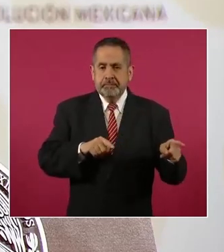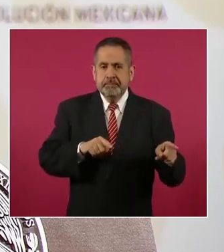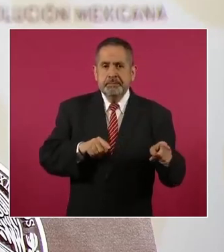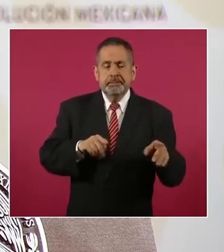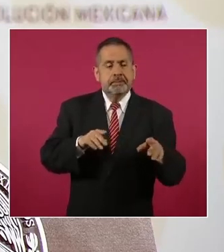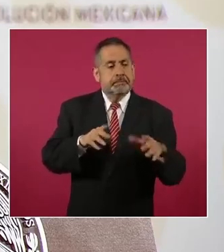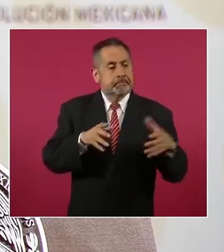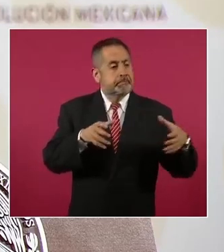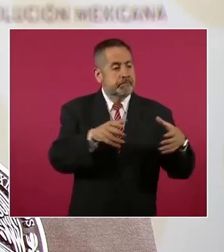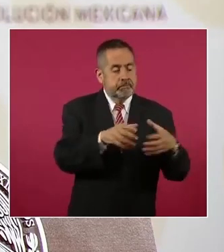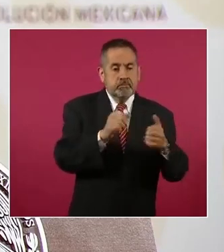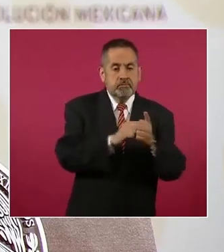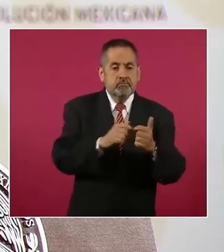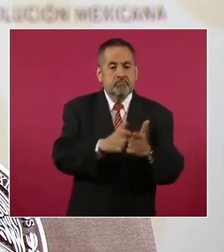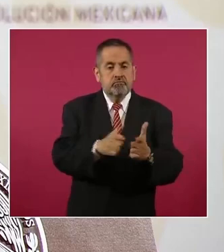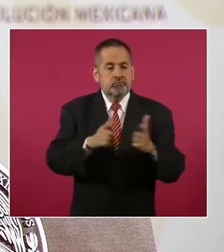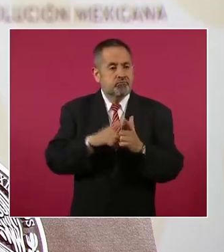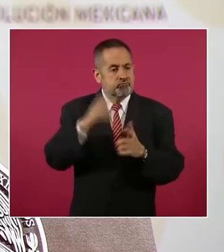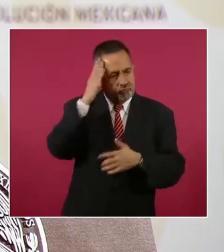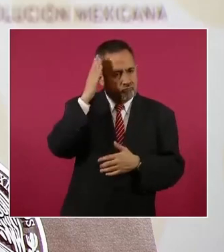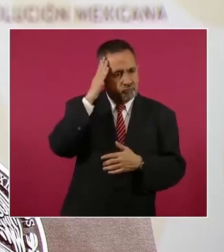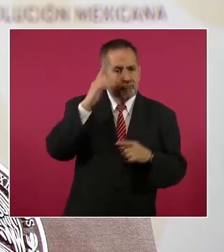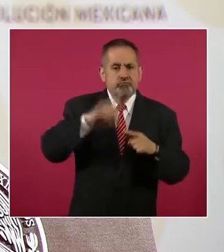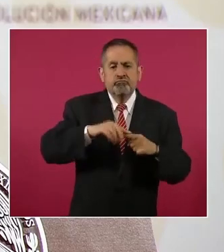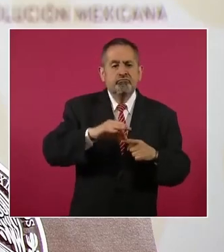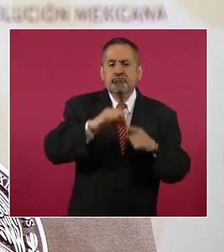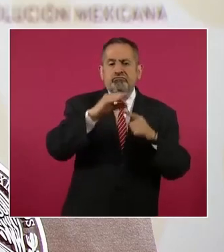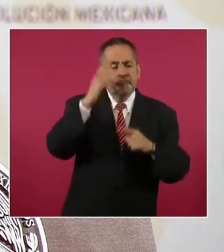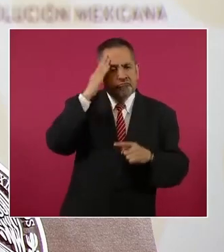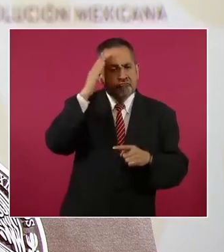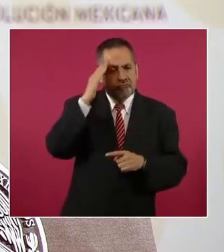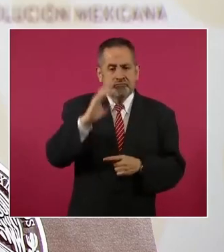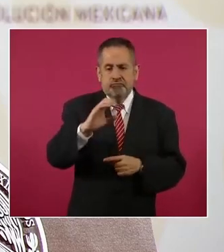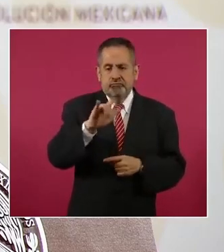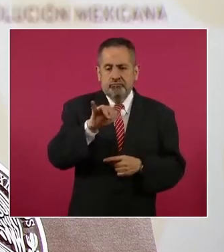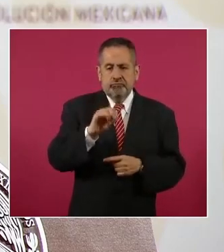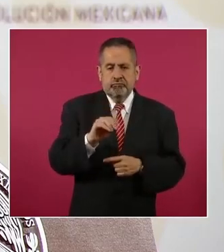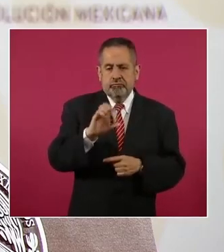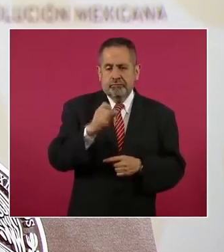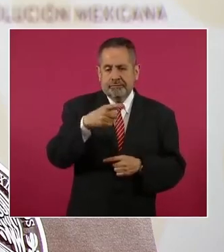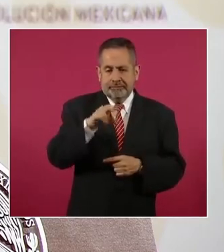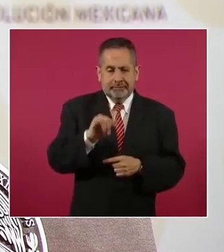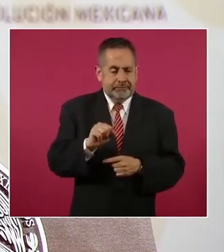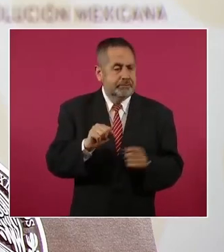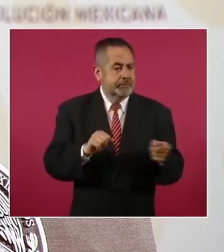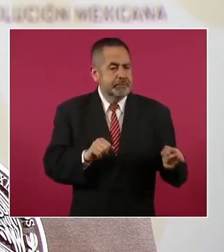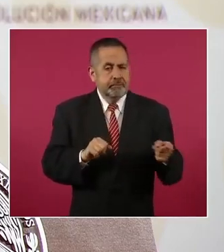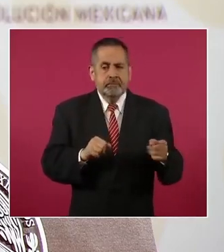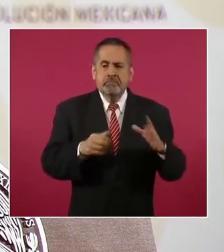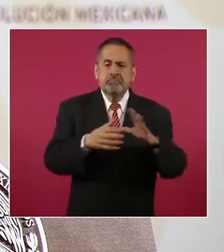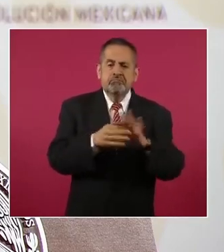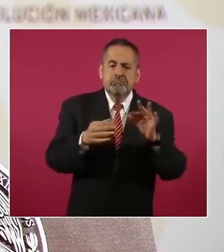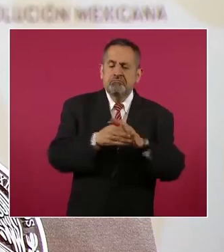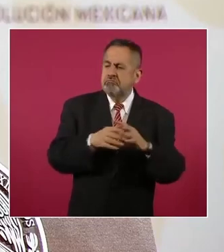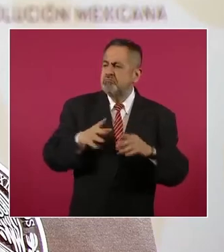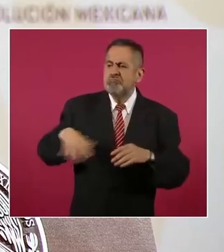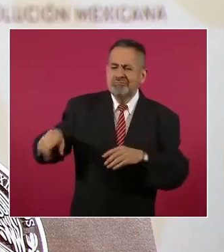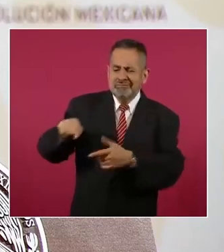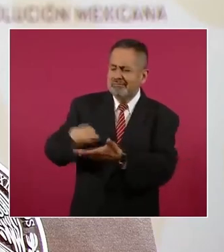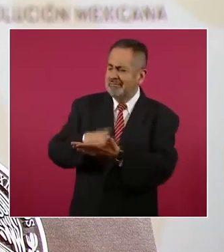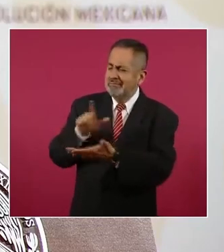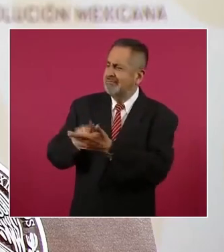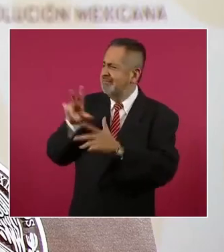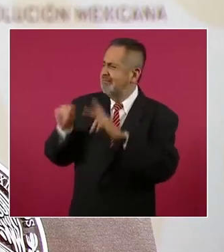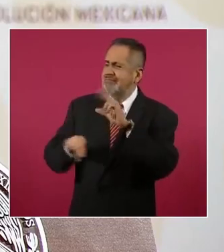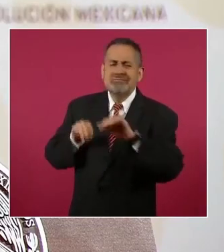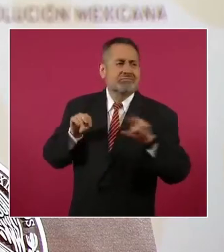otros grupos que lidera, por supuesto, Claudio X. González, llamaron a manifestarse contra la reforma. También se